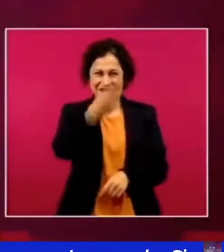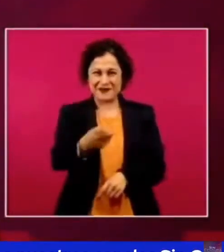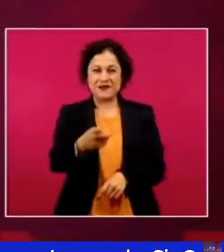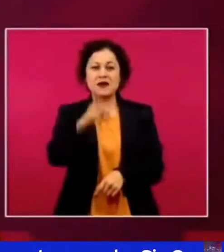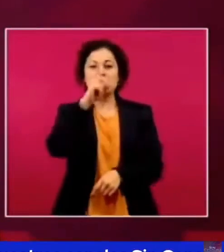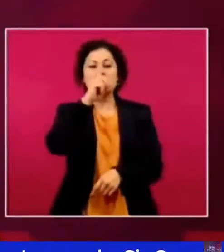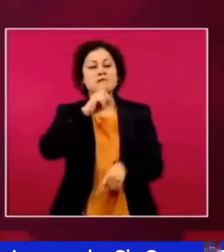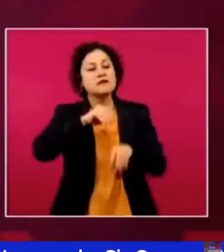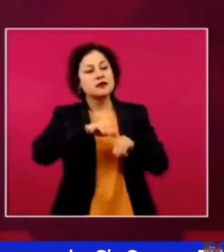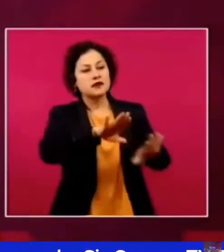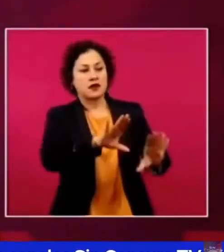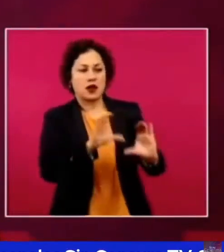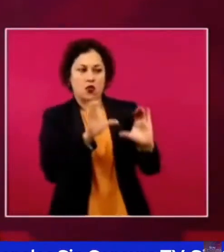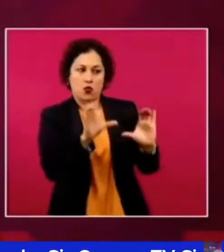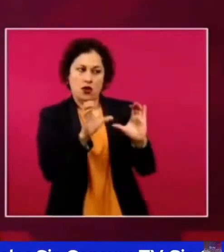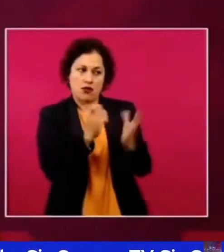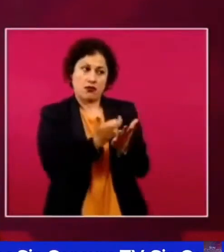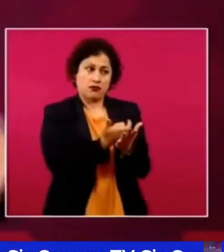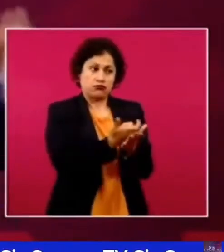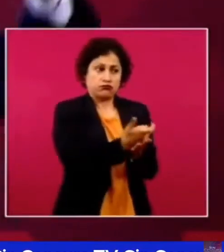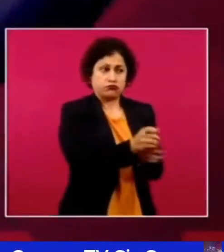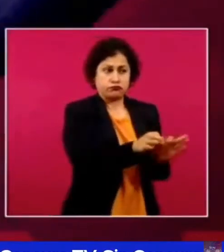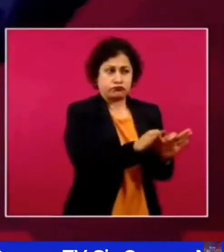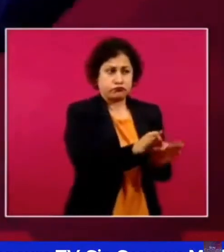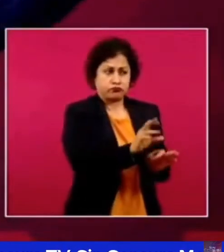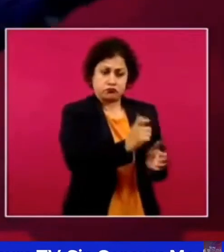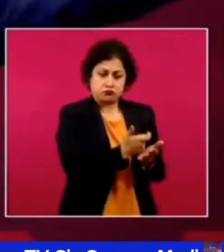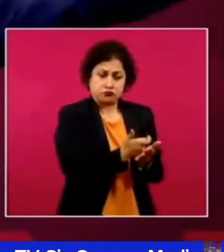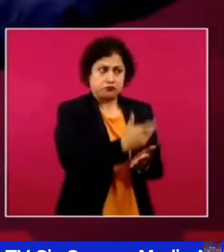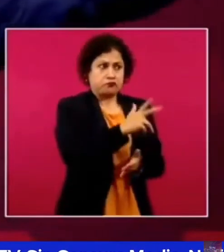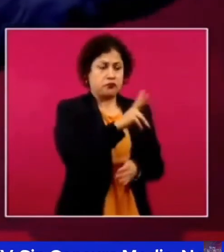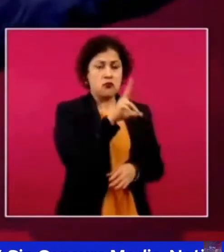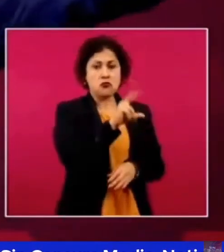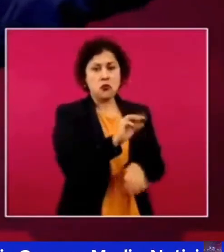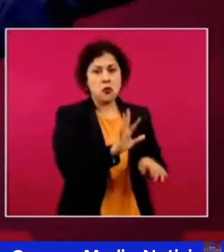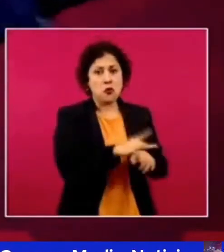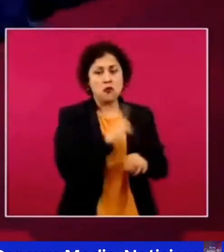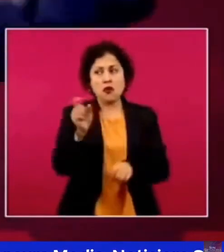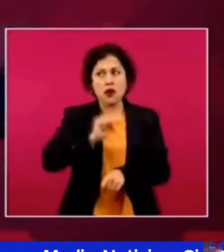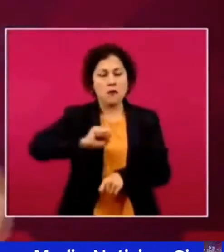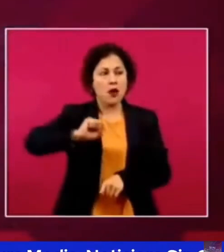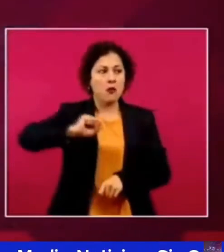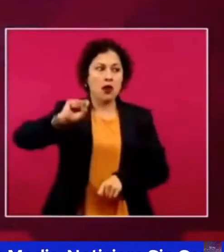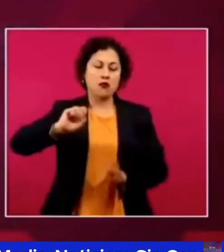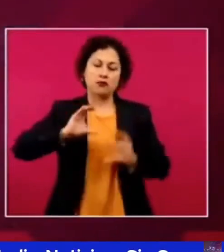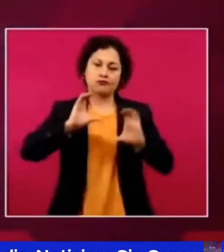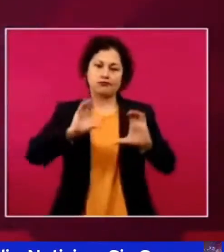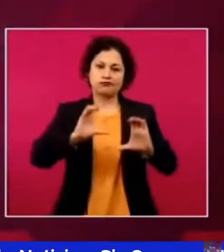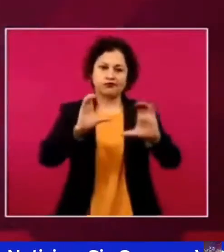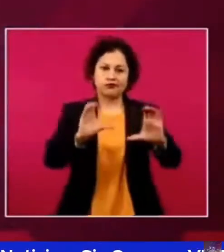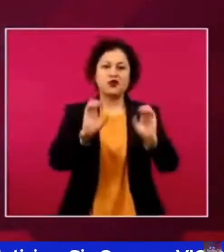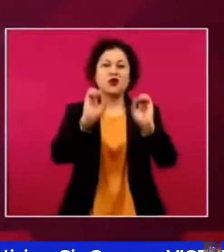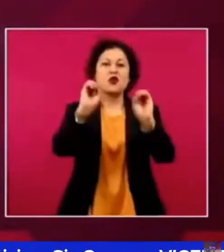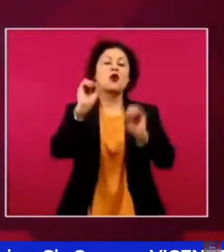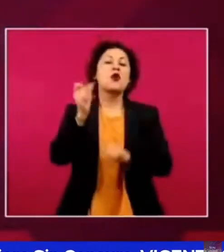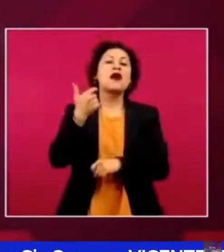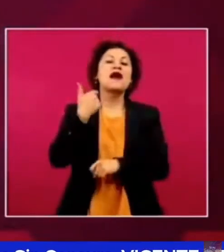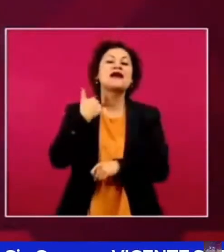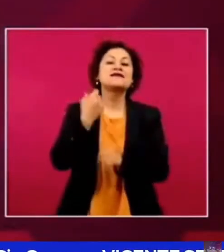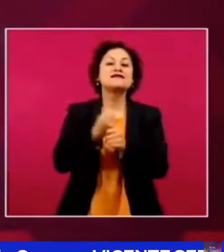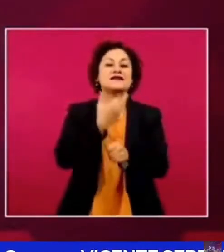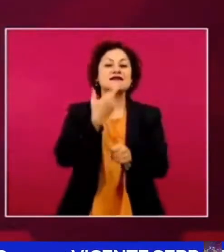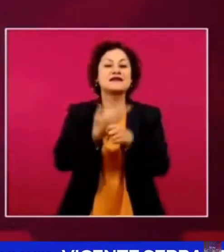la inflación. O lo que dijo el anterior secretario de Hacienda, de que si aumentaba la